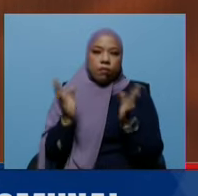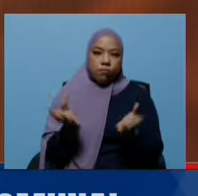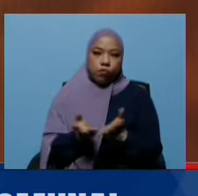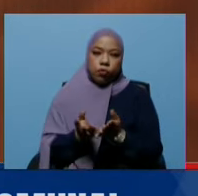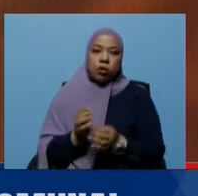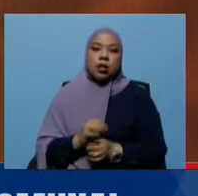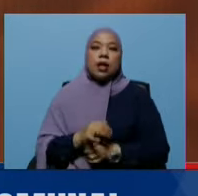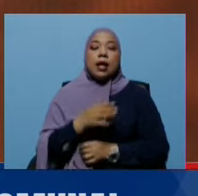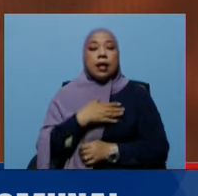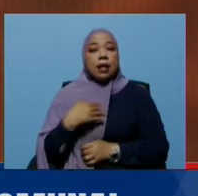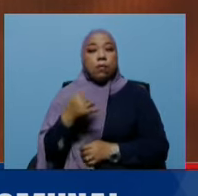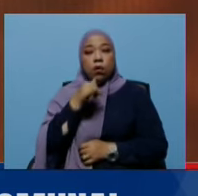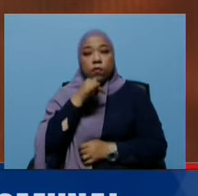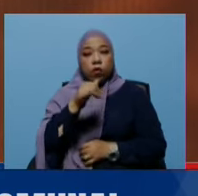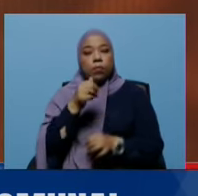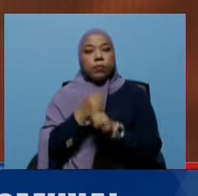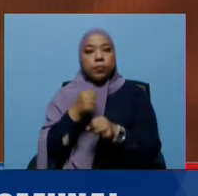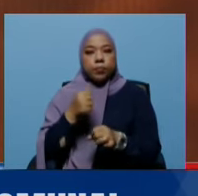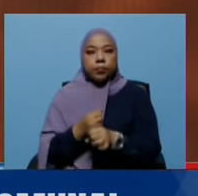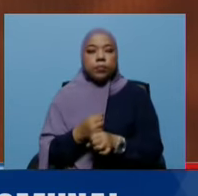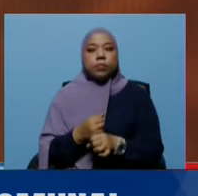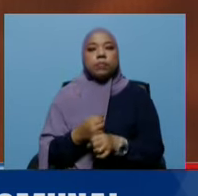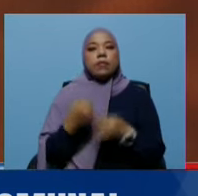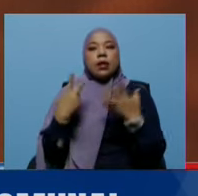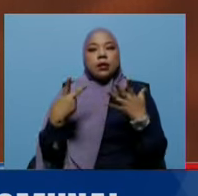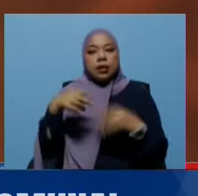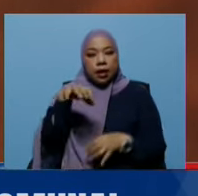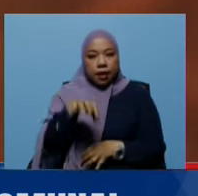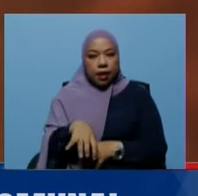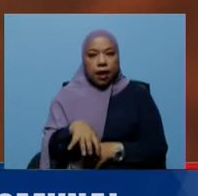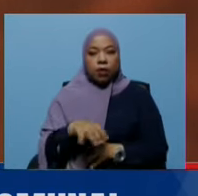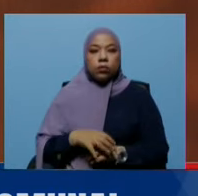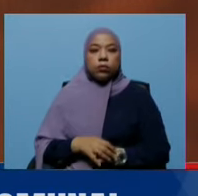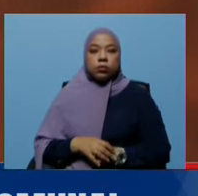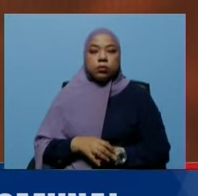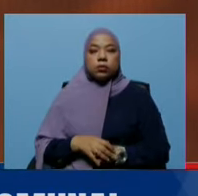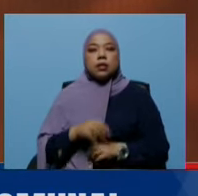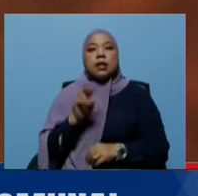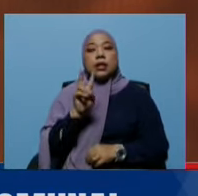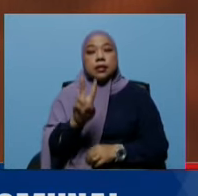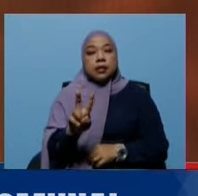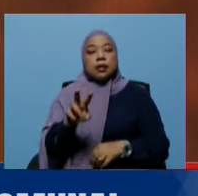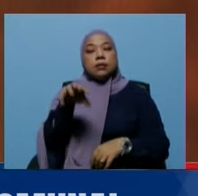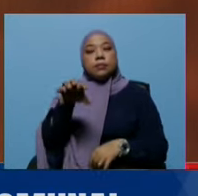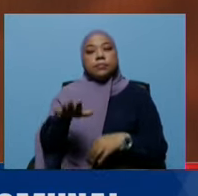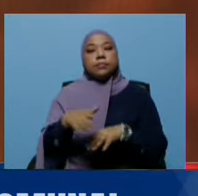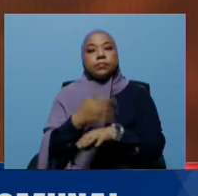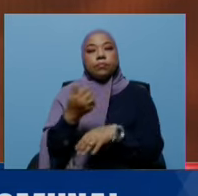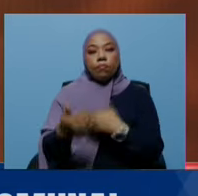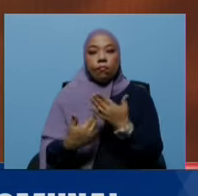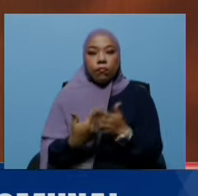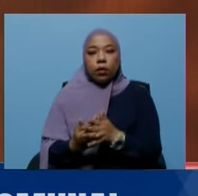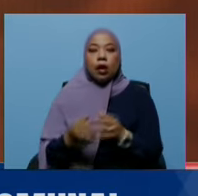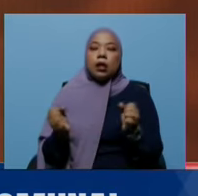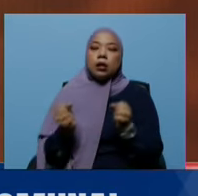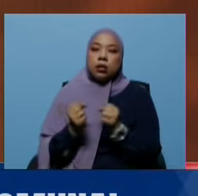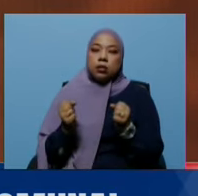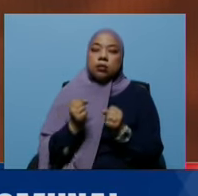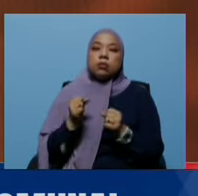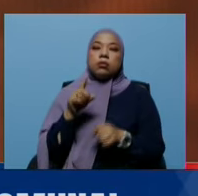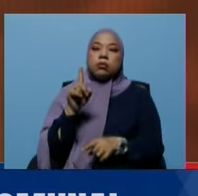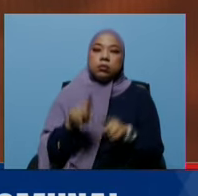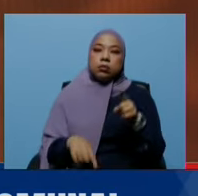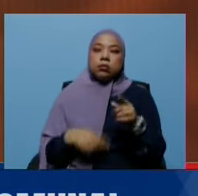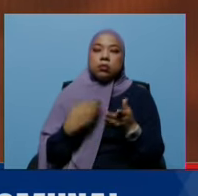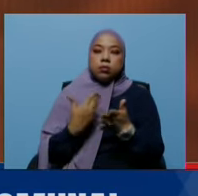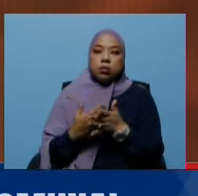queremos informarle que aquí hay 7 estados, 7 estados del país, principalmente los estados andinos, pero también,